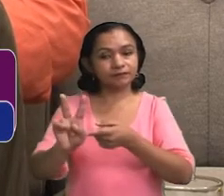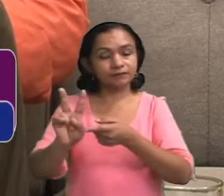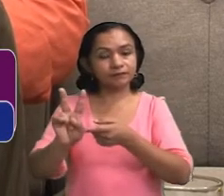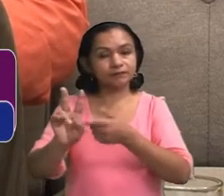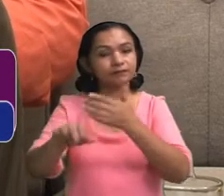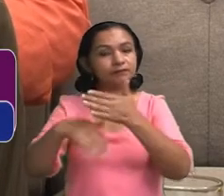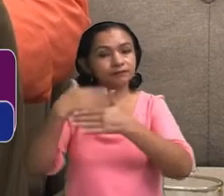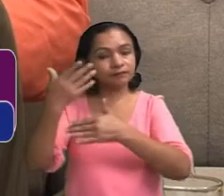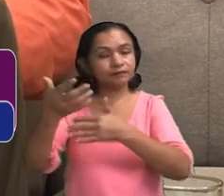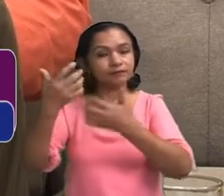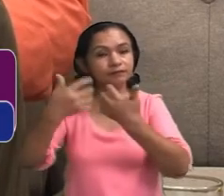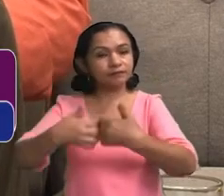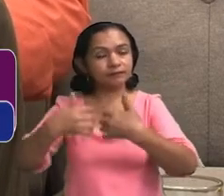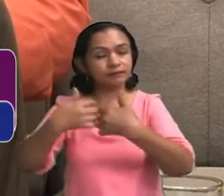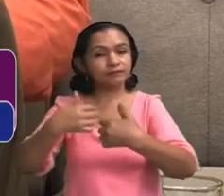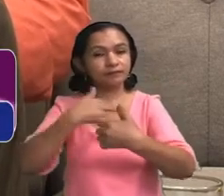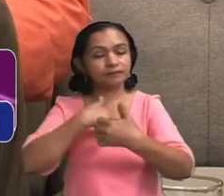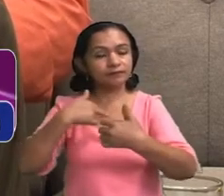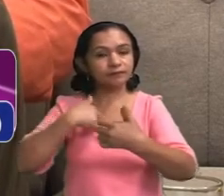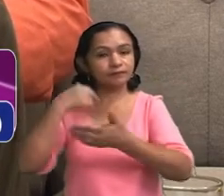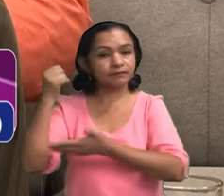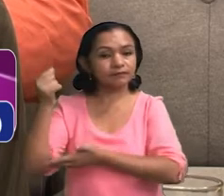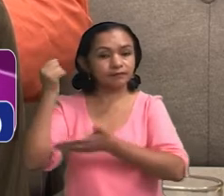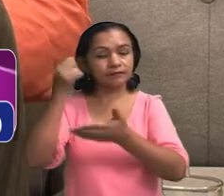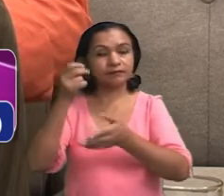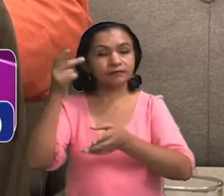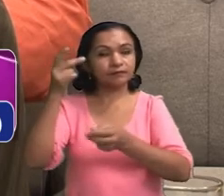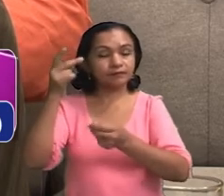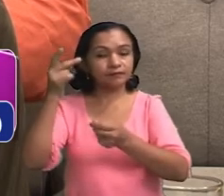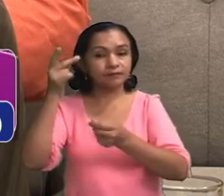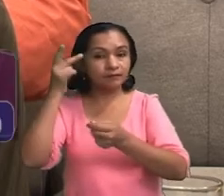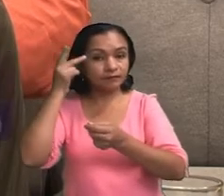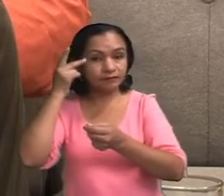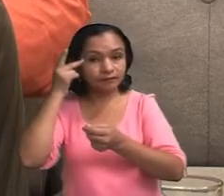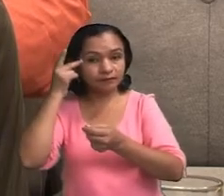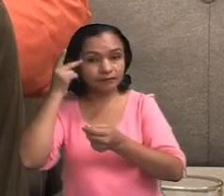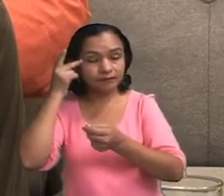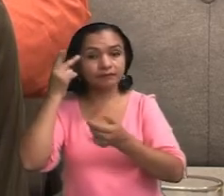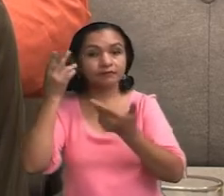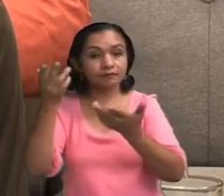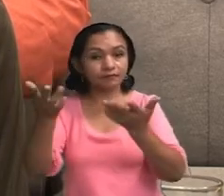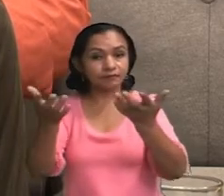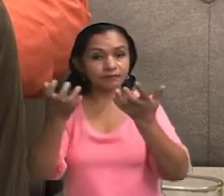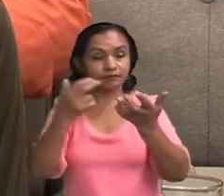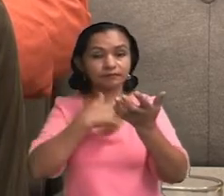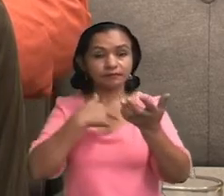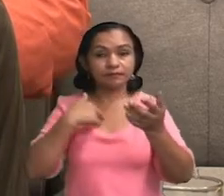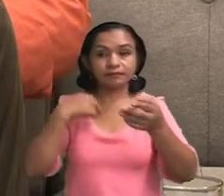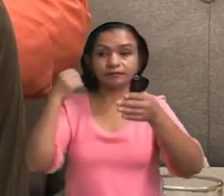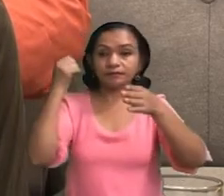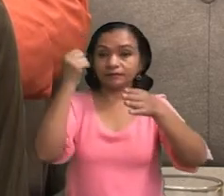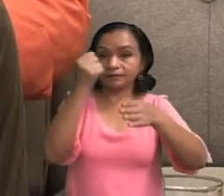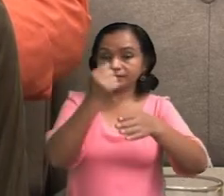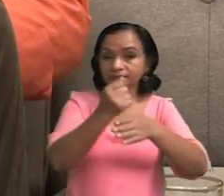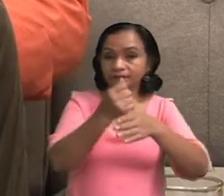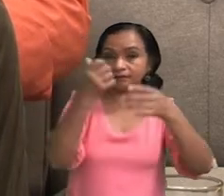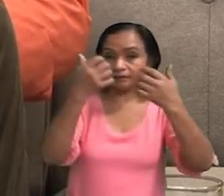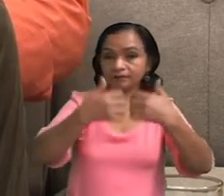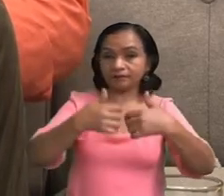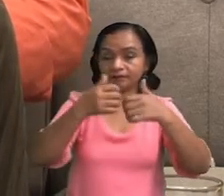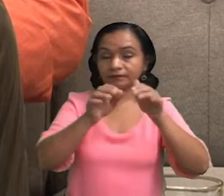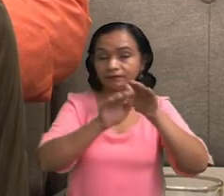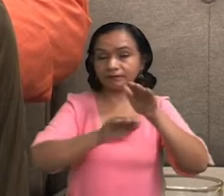tienen contemplada los amigos inversionistas coreanos en este caso, el matadero industrial